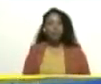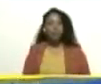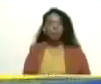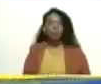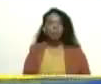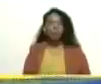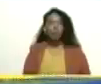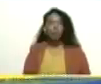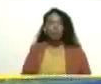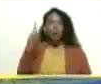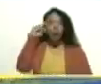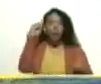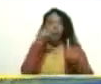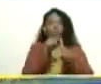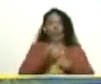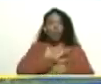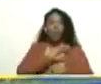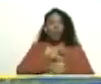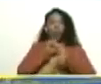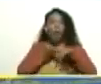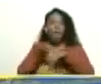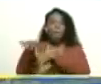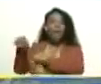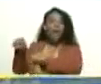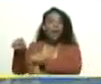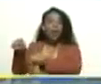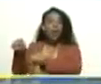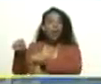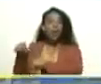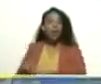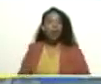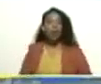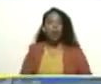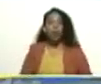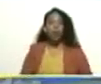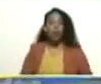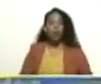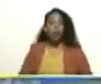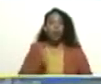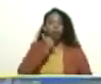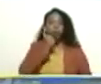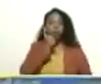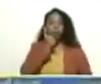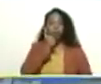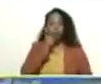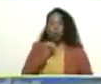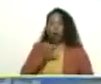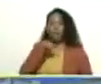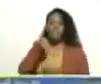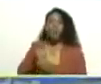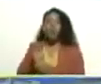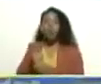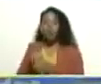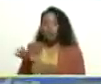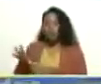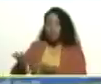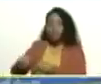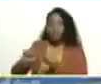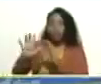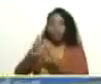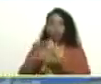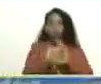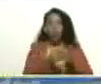es el objetivo del imperialismo apoderarse de la riquezas de nuestro pueblo